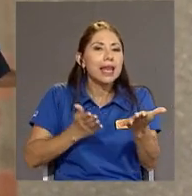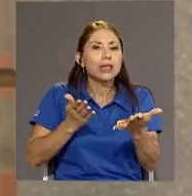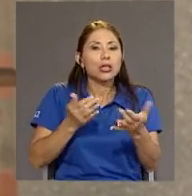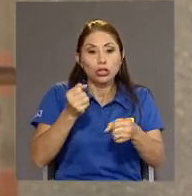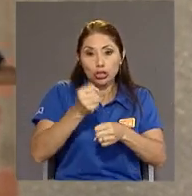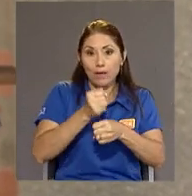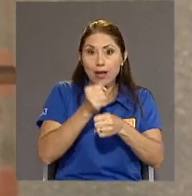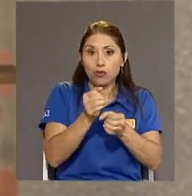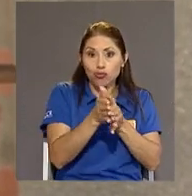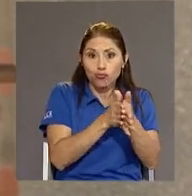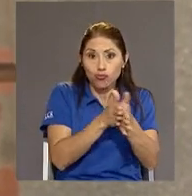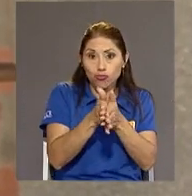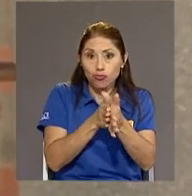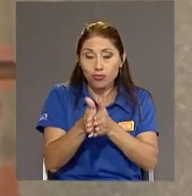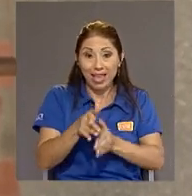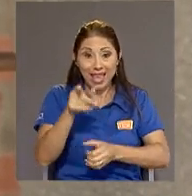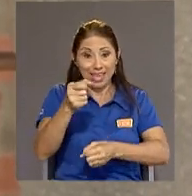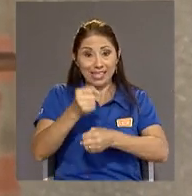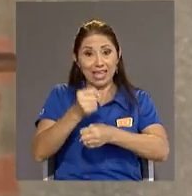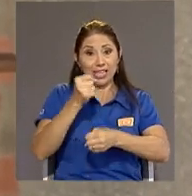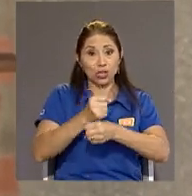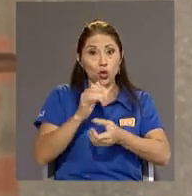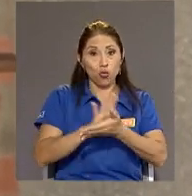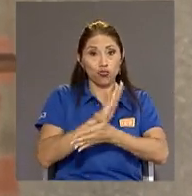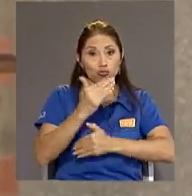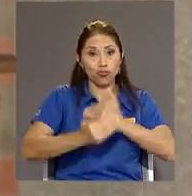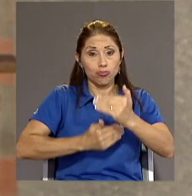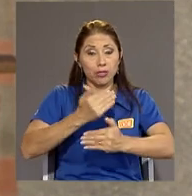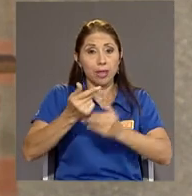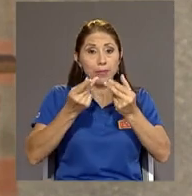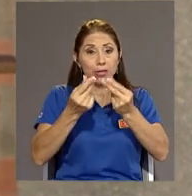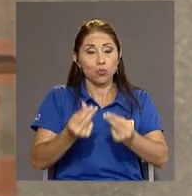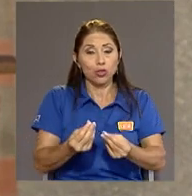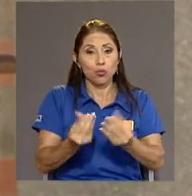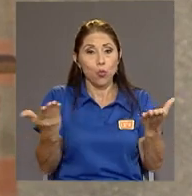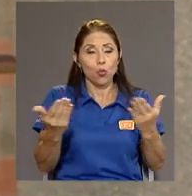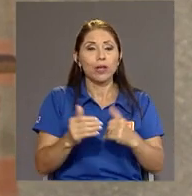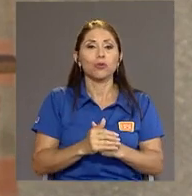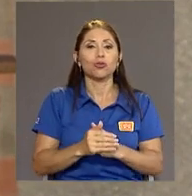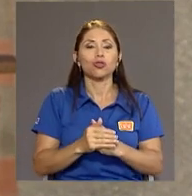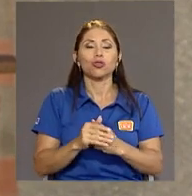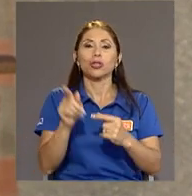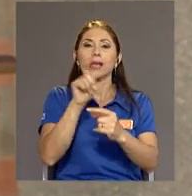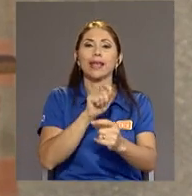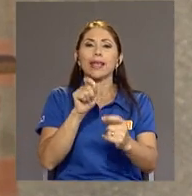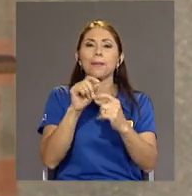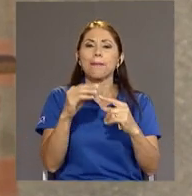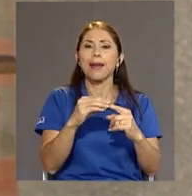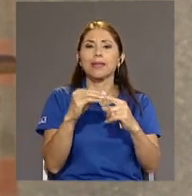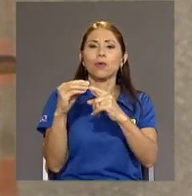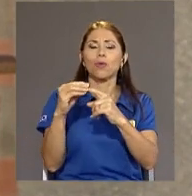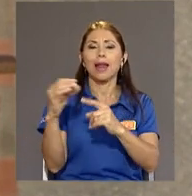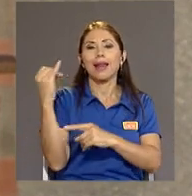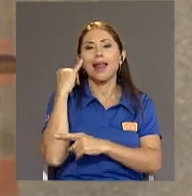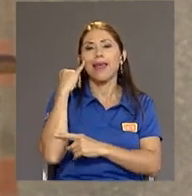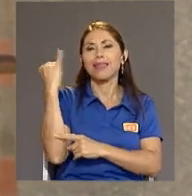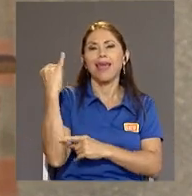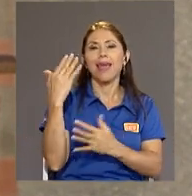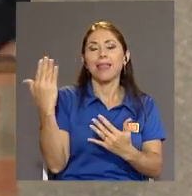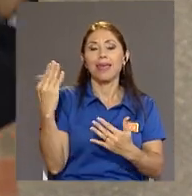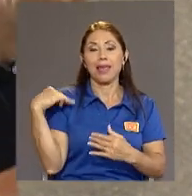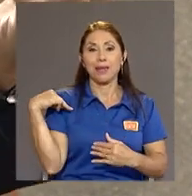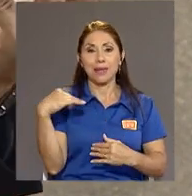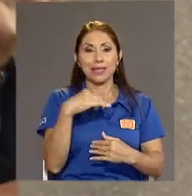eficiencias en esa gestión de los presupuestos públicos, y en particular la idea de que el Ministerio de